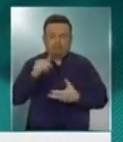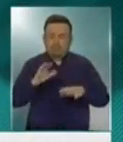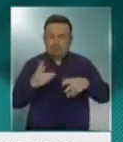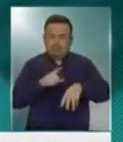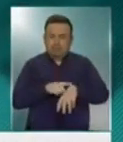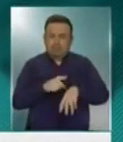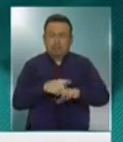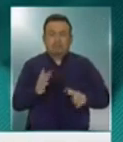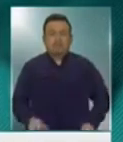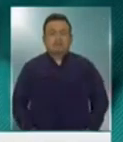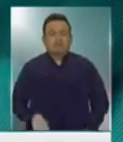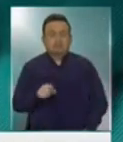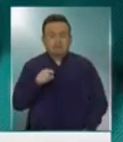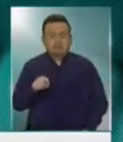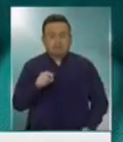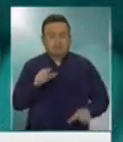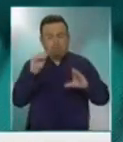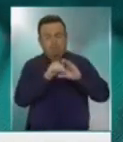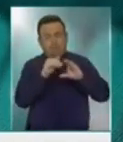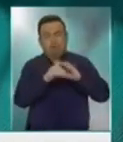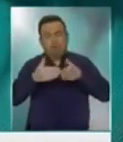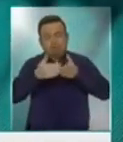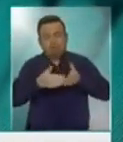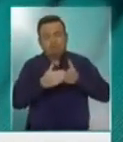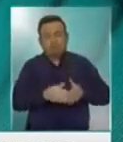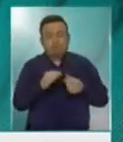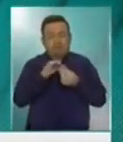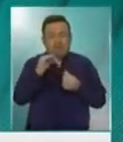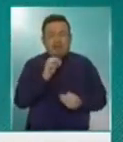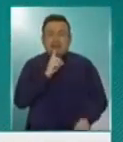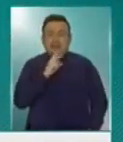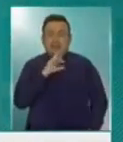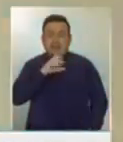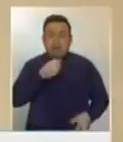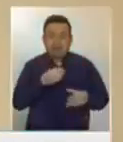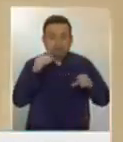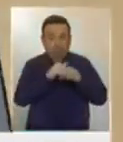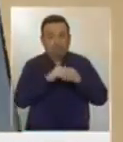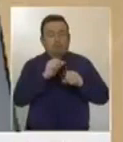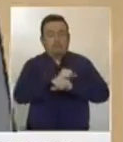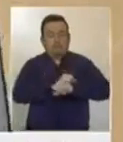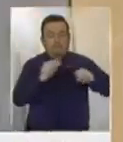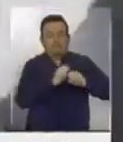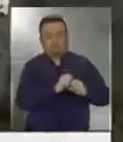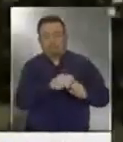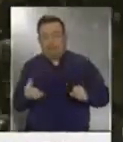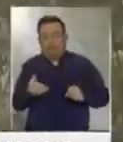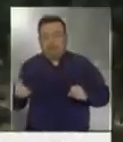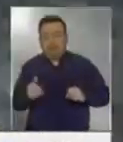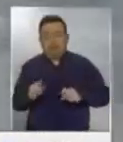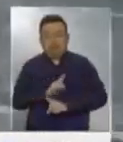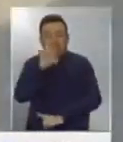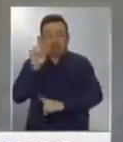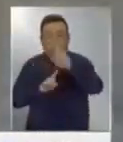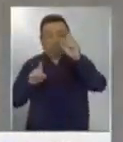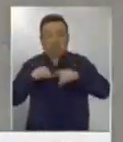de un silo de trigos en este puerto, y estas llamas se extendieron rápidamente y alcanzaron este depósito de artefactos